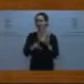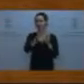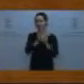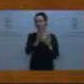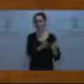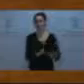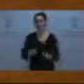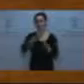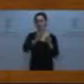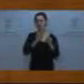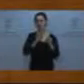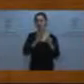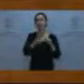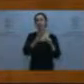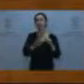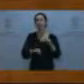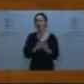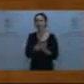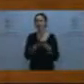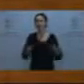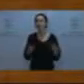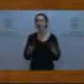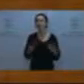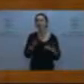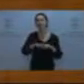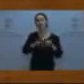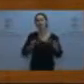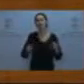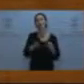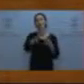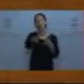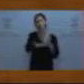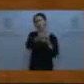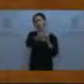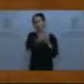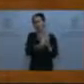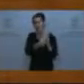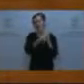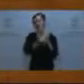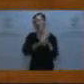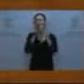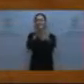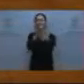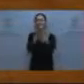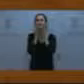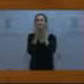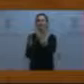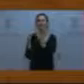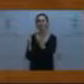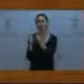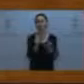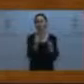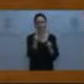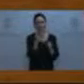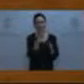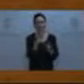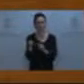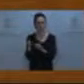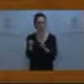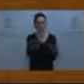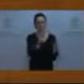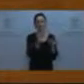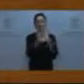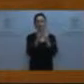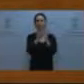Menor del Principado de Asturias. Reglamento de condiciones y requisitos higiénico-sanitarios que se han de observar en los centros de alojamiento